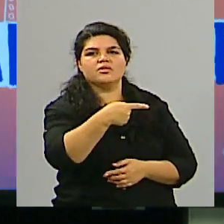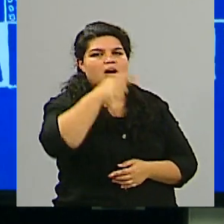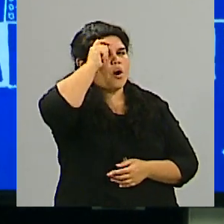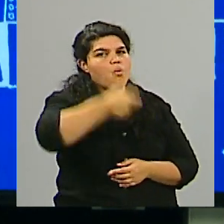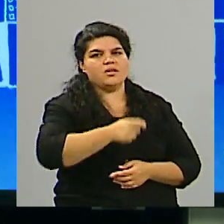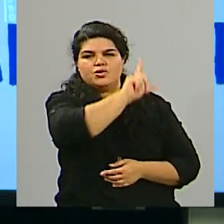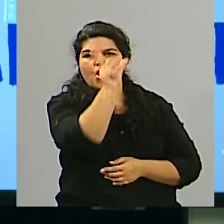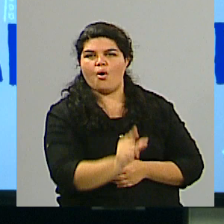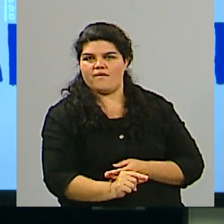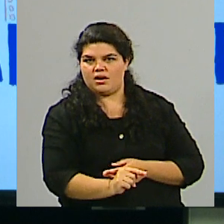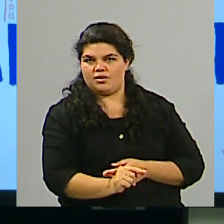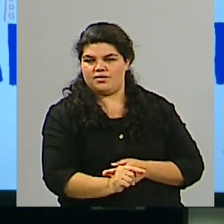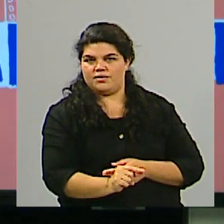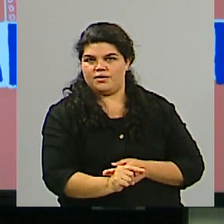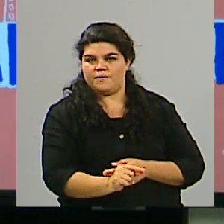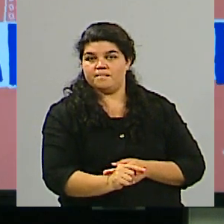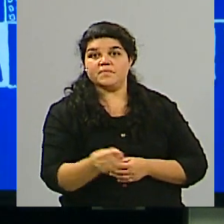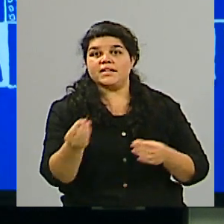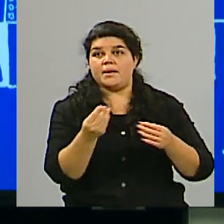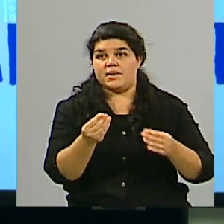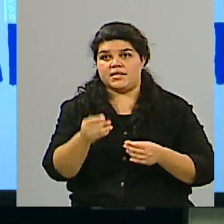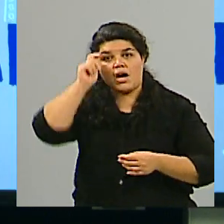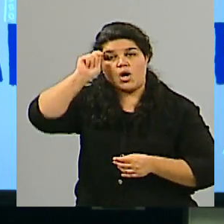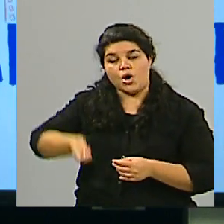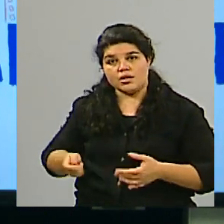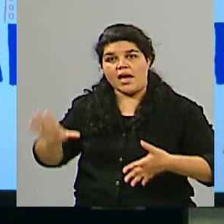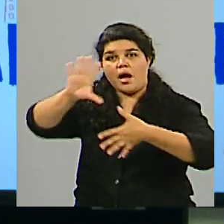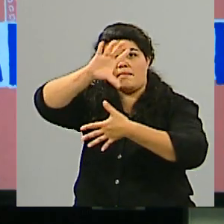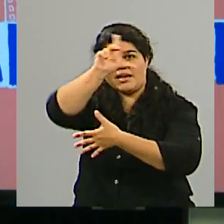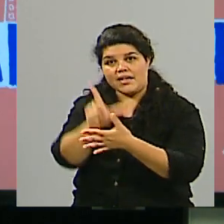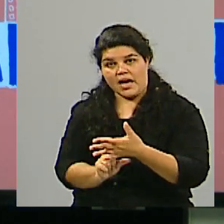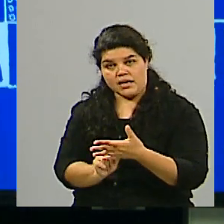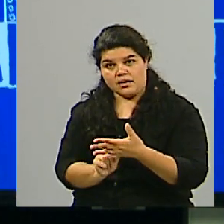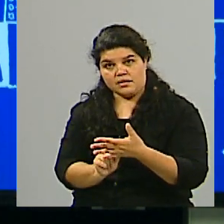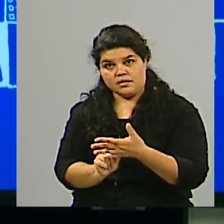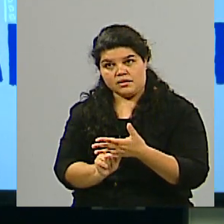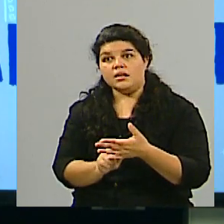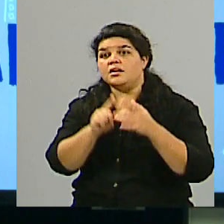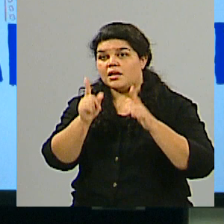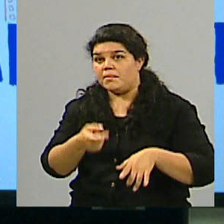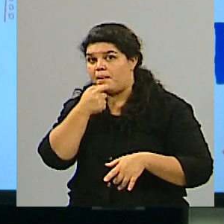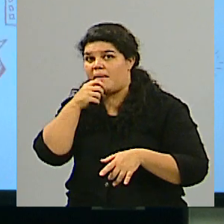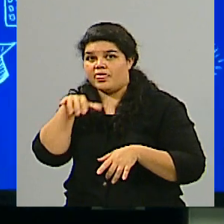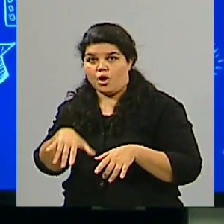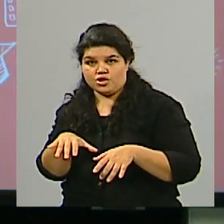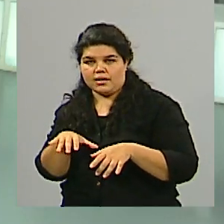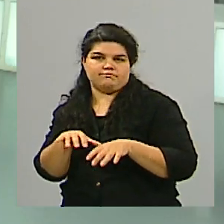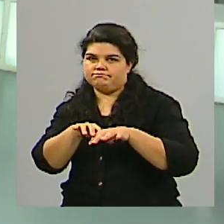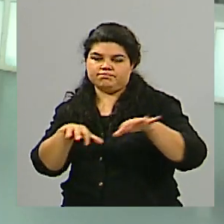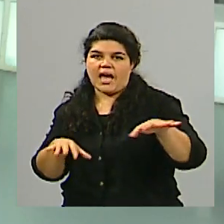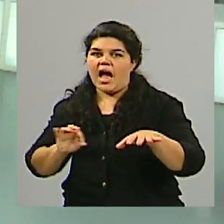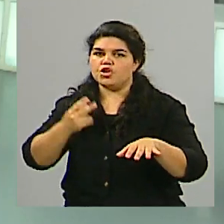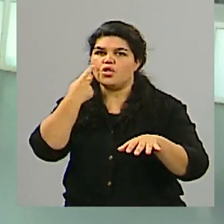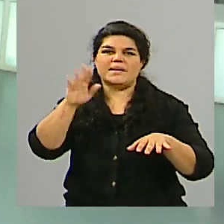el ámbito interamericano, la Corte Interamericana ya lo ha dicho desde hace mucho tiempo, y la Corte de Mendoza, salvando distancias, desde el año